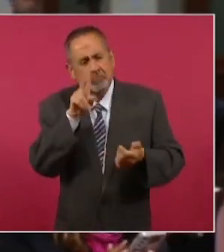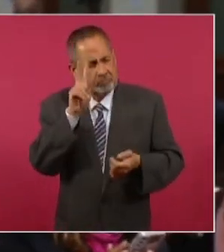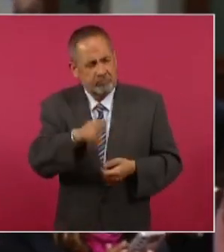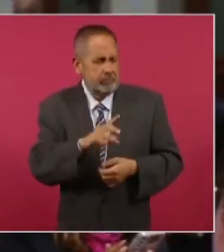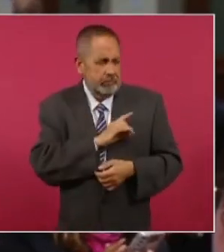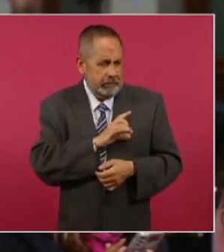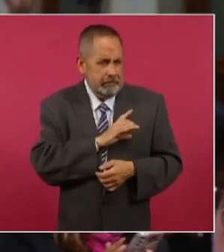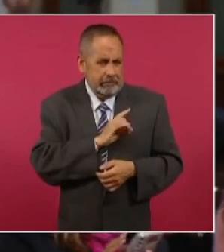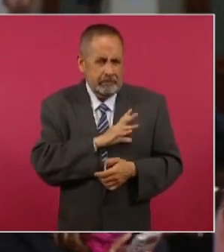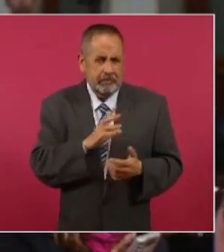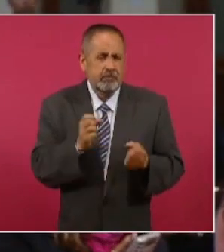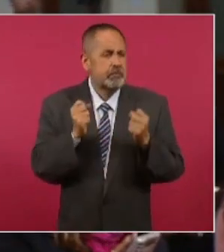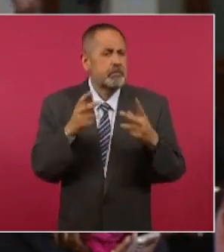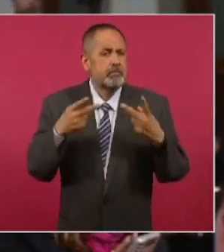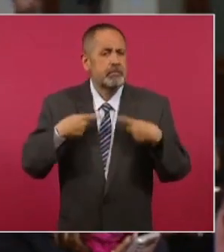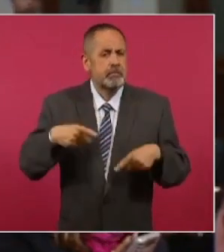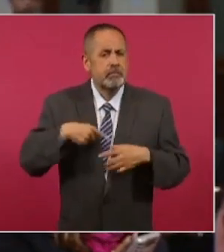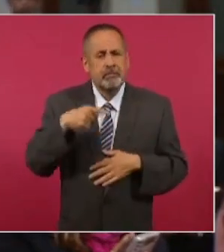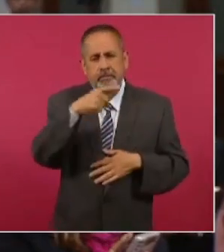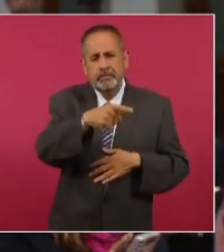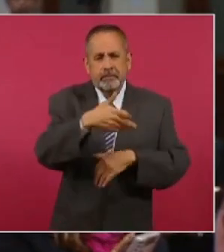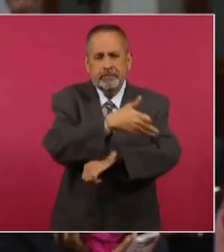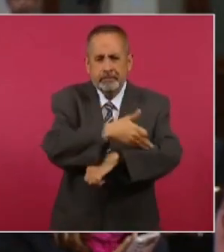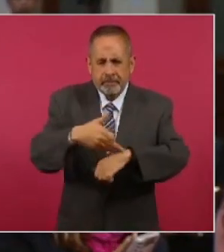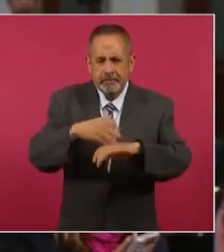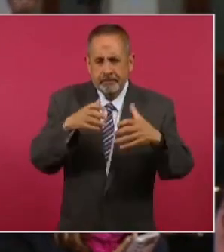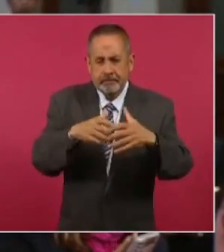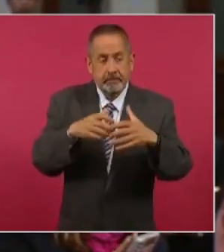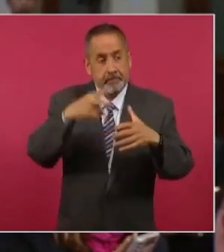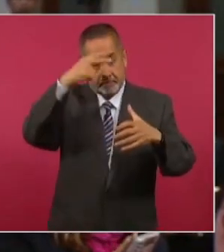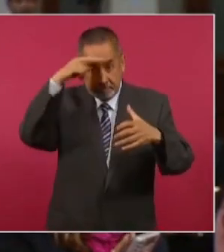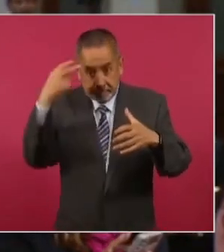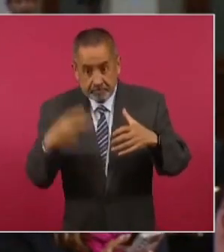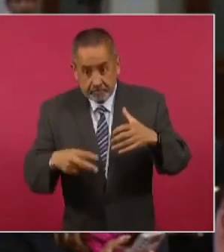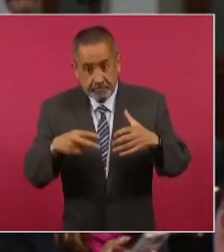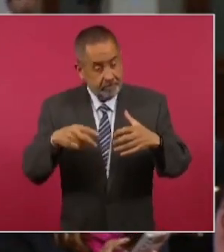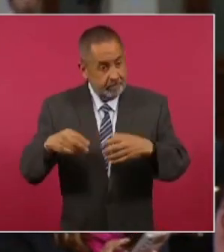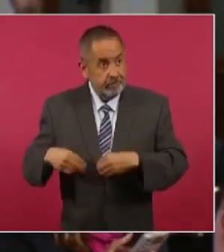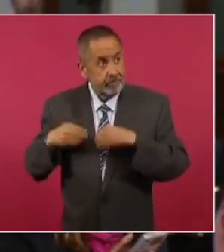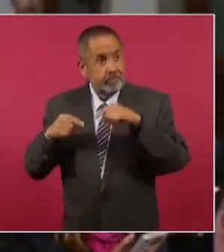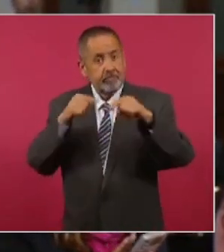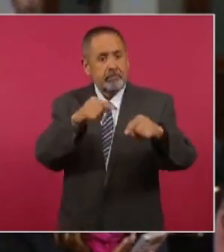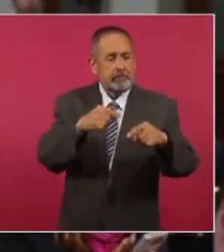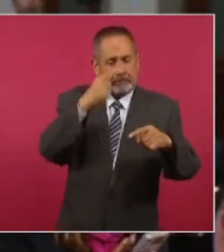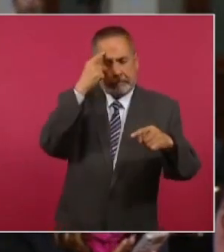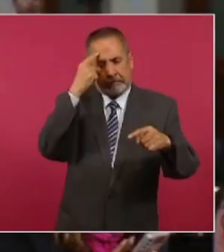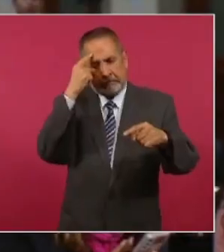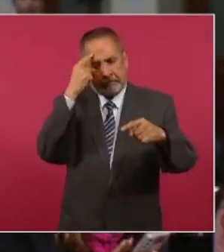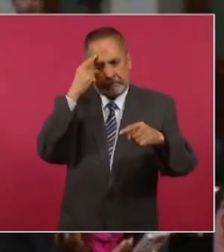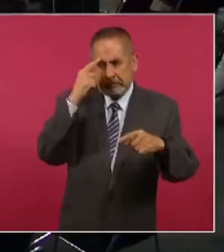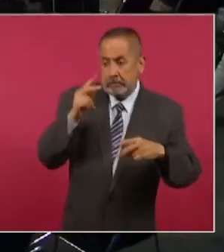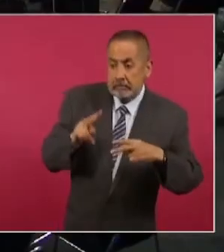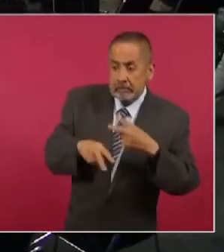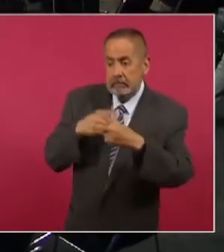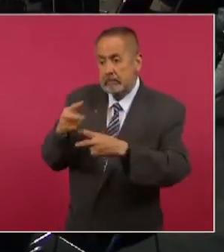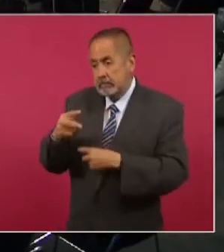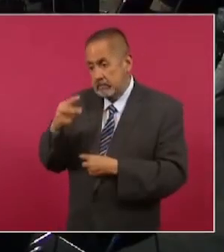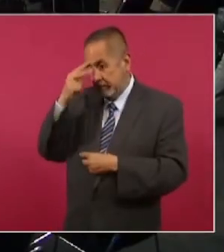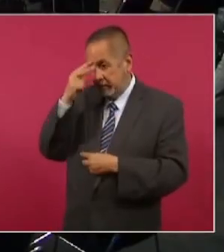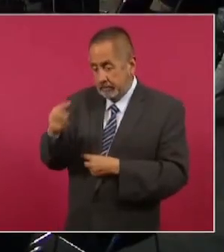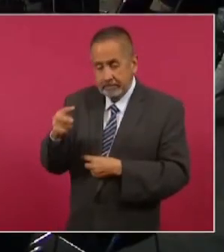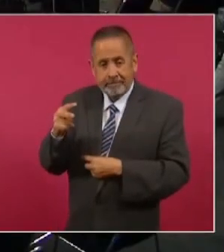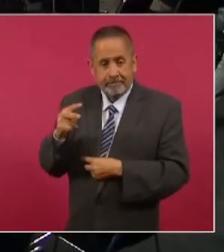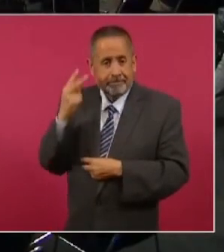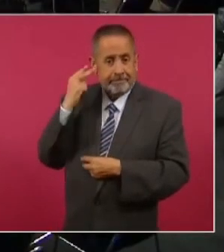de muchas personas muchas familias muchos ciudadanos mexicanos que se ponen en este entredicho de viajar o no